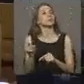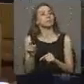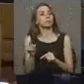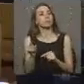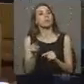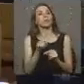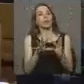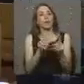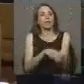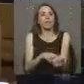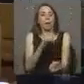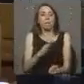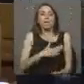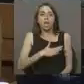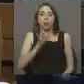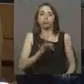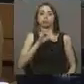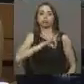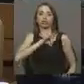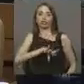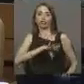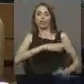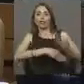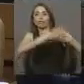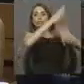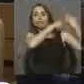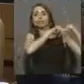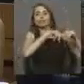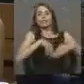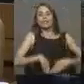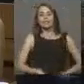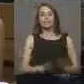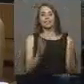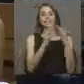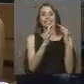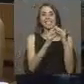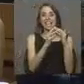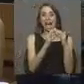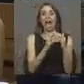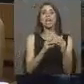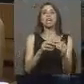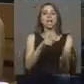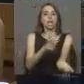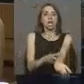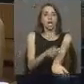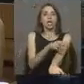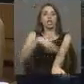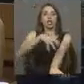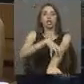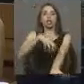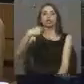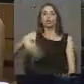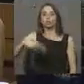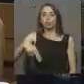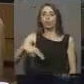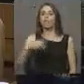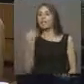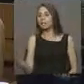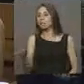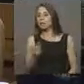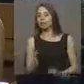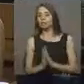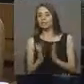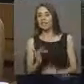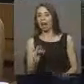esencia de lo nuestro por allá, por su chillán natal, por su... en la provincia de Ñuble. Gracias, San Fabián, sí